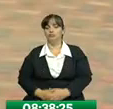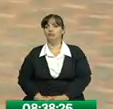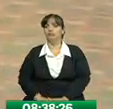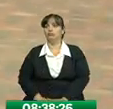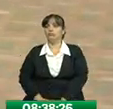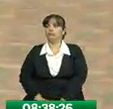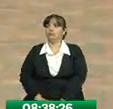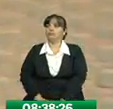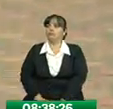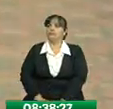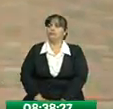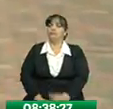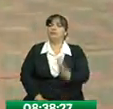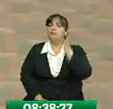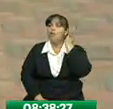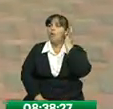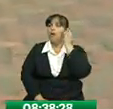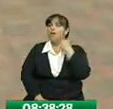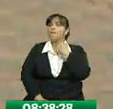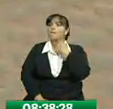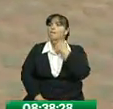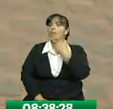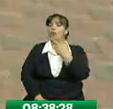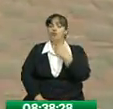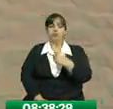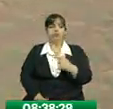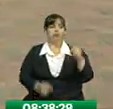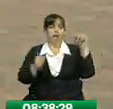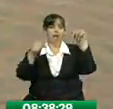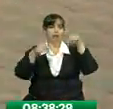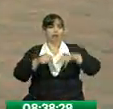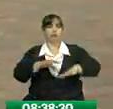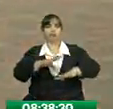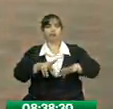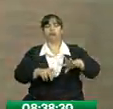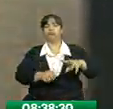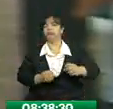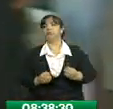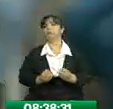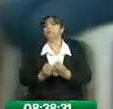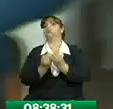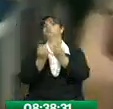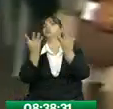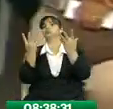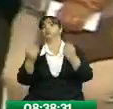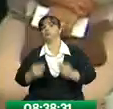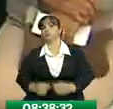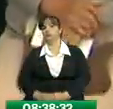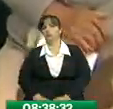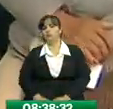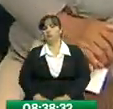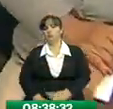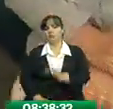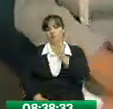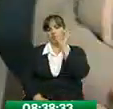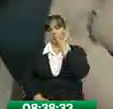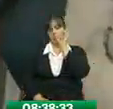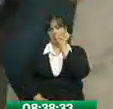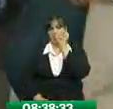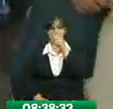es que se ha aumentado la delincuencia, digamos así, porque mucha H, más que